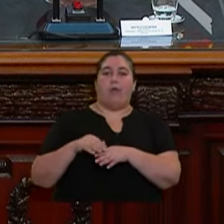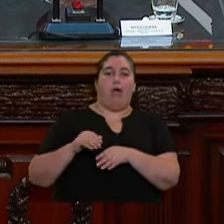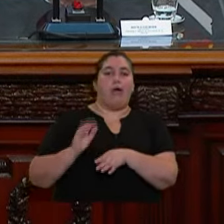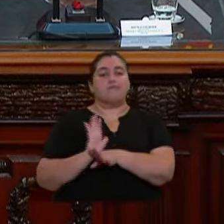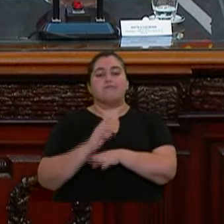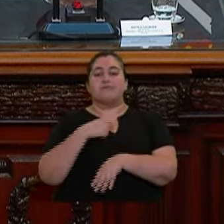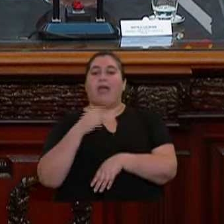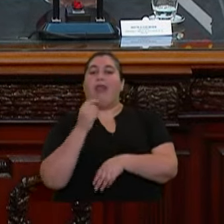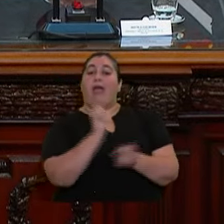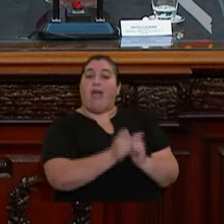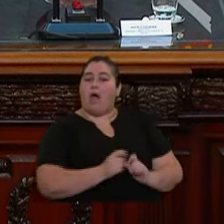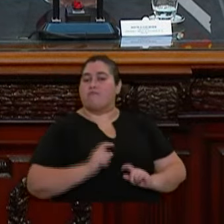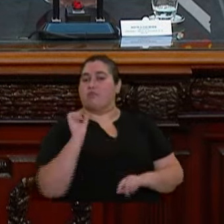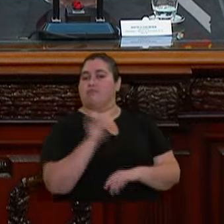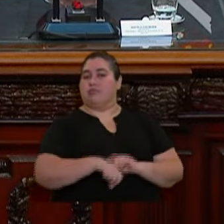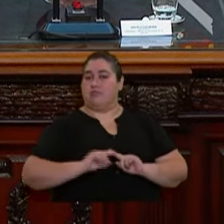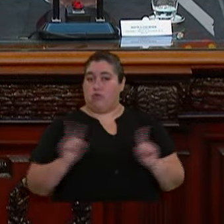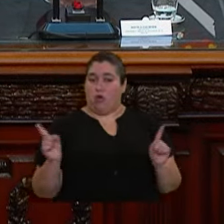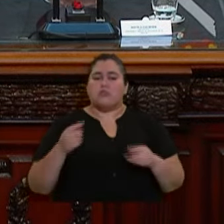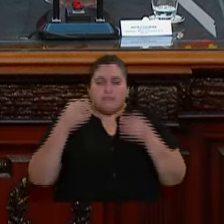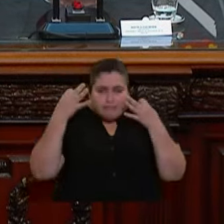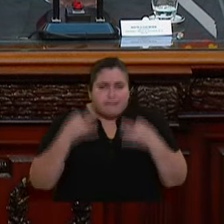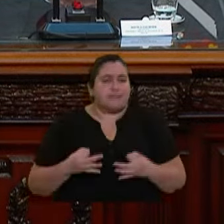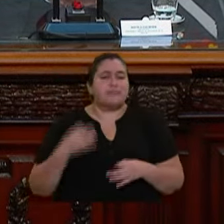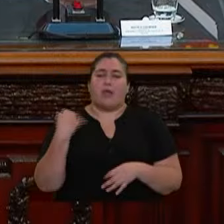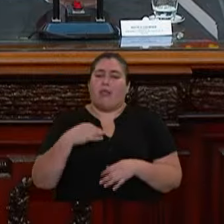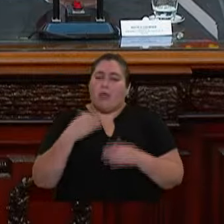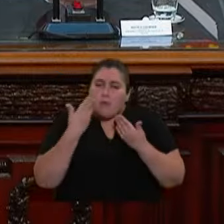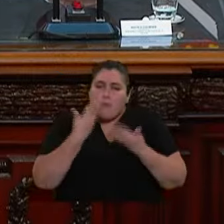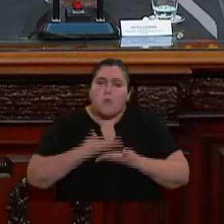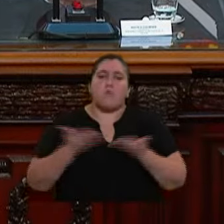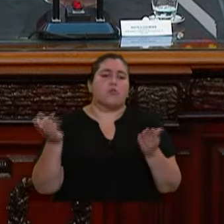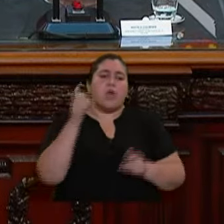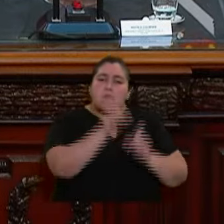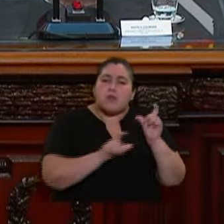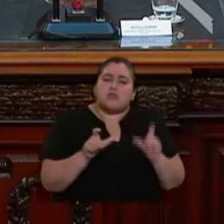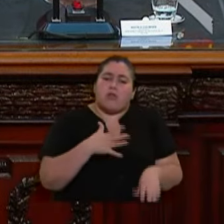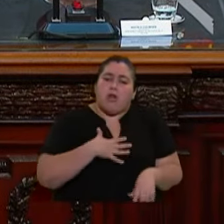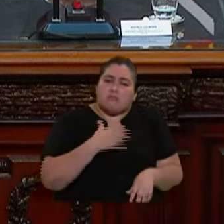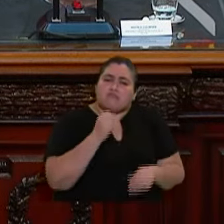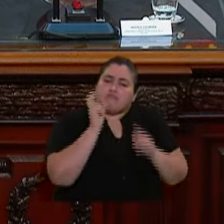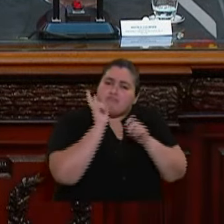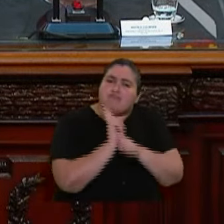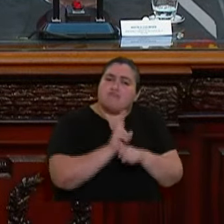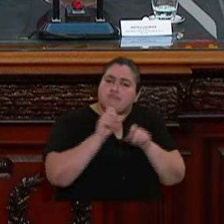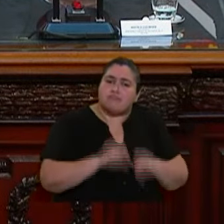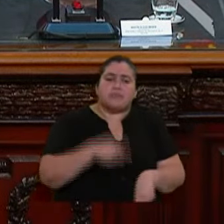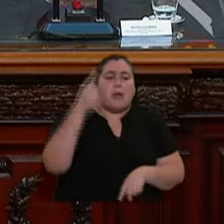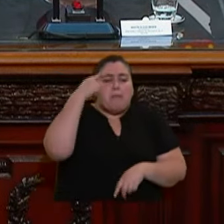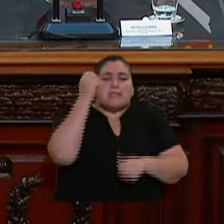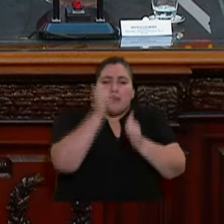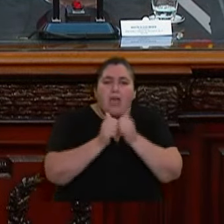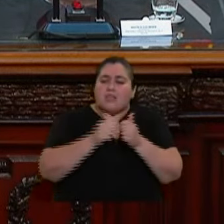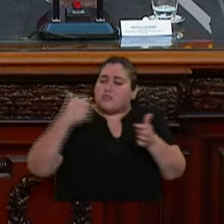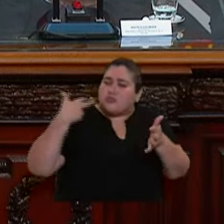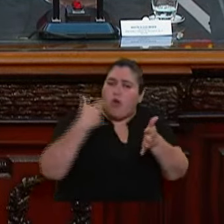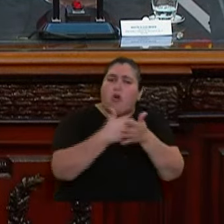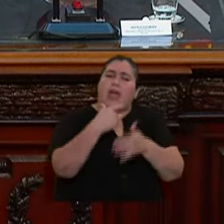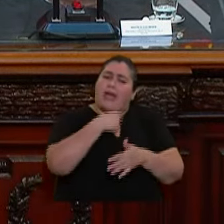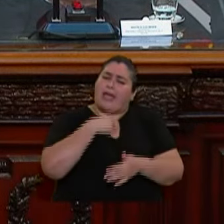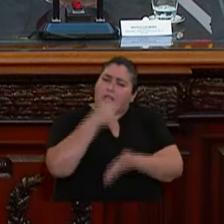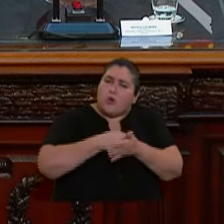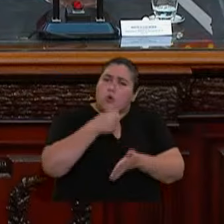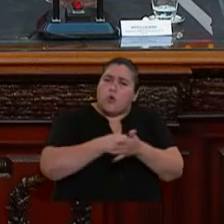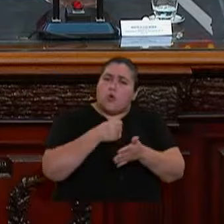cambio. Es para hombres o mujeres de Estado, para patriotas, para aquellos que piensan en la historia, que están dispuestos a arriesgarlo todo